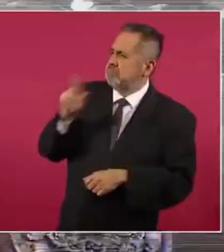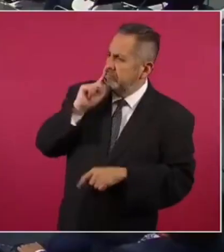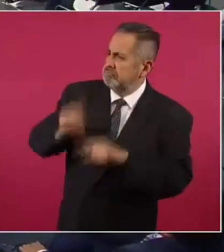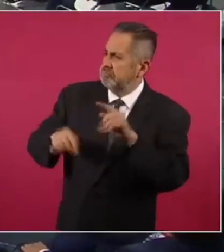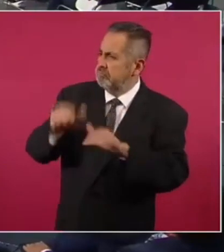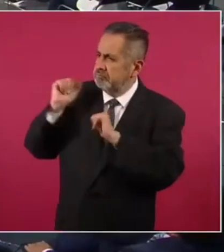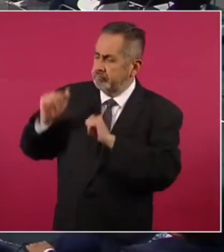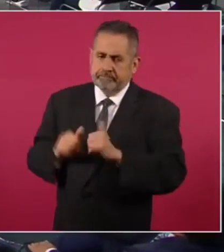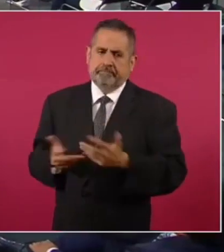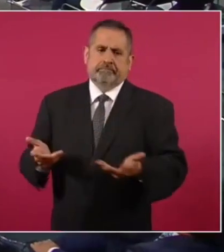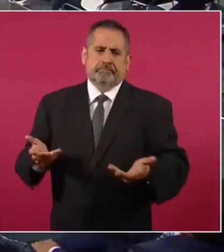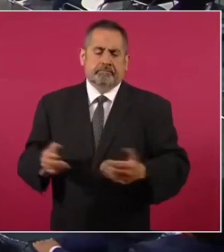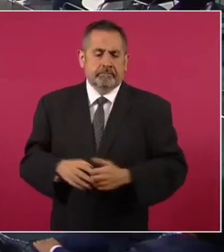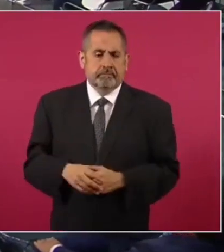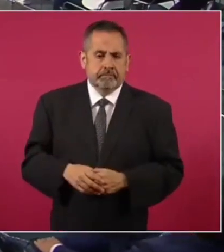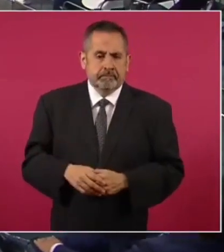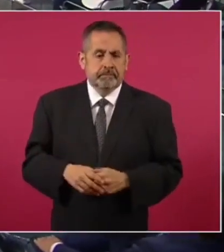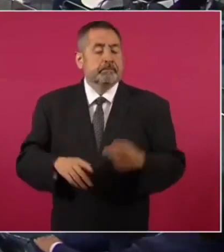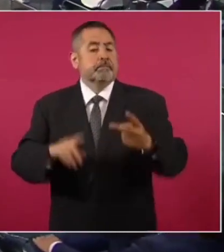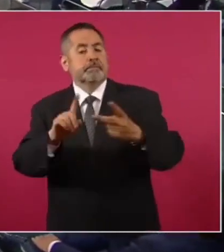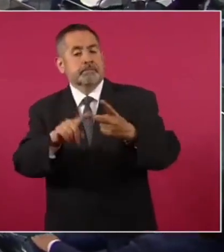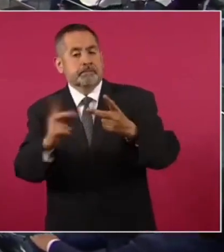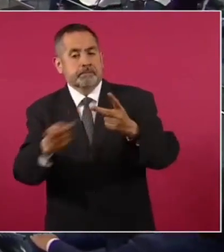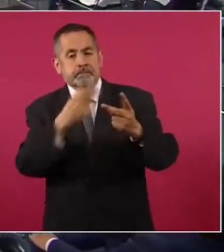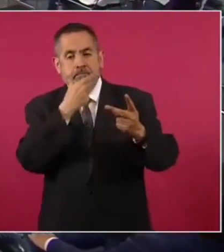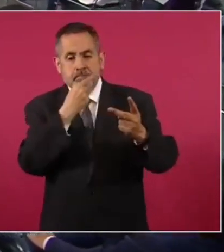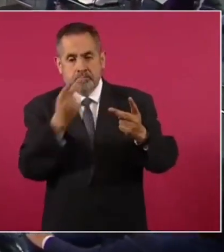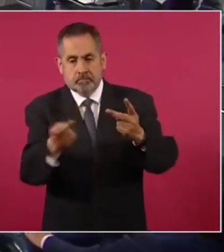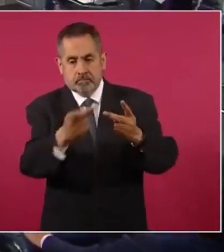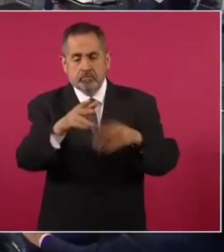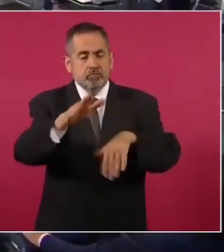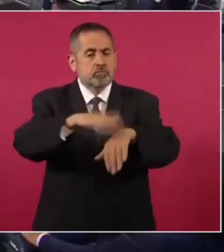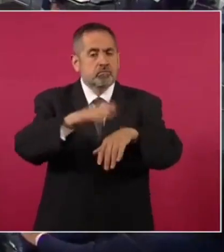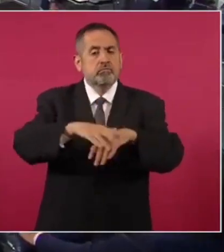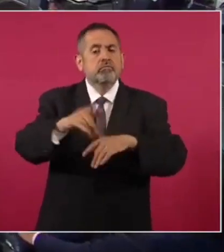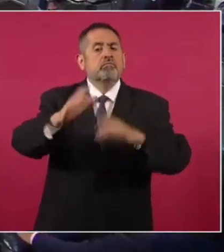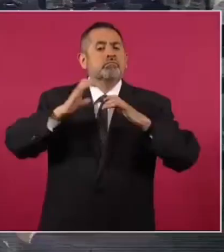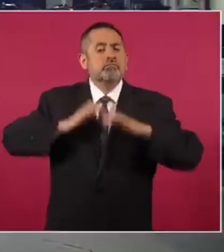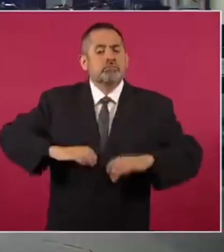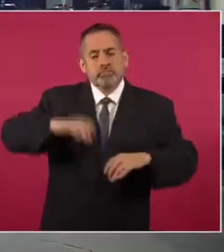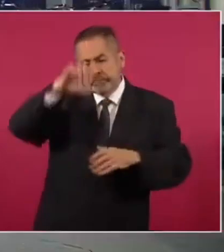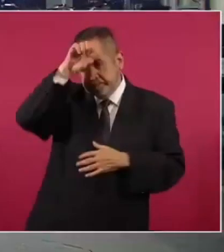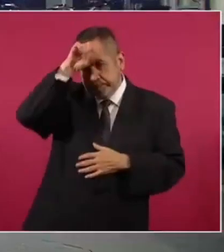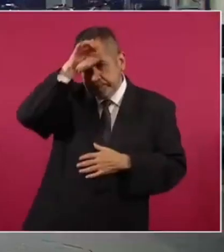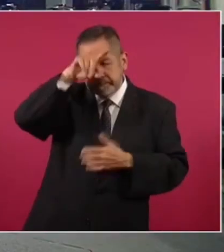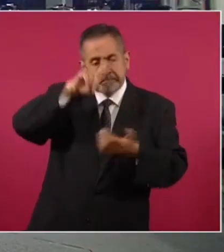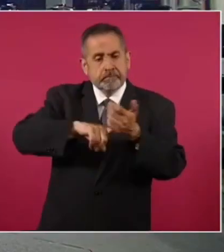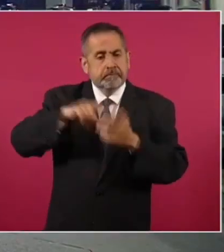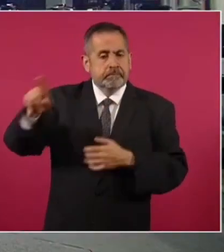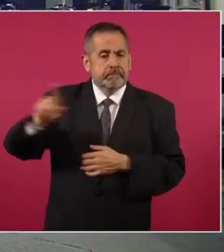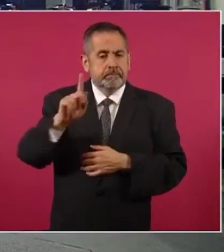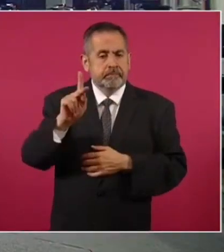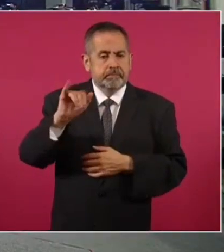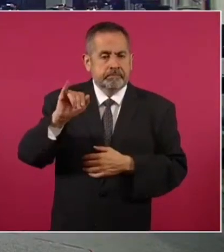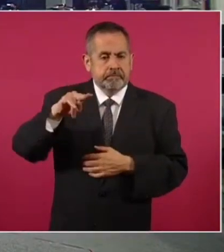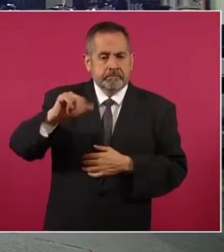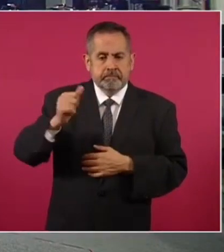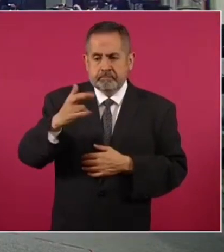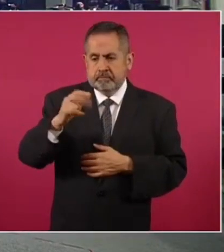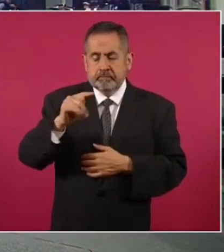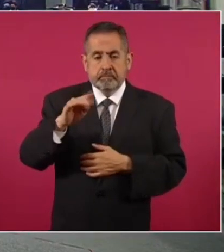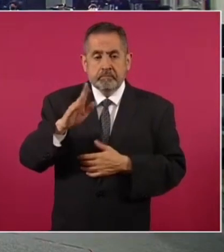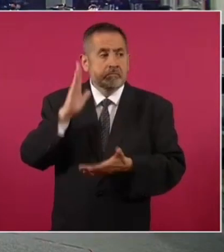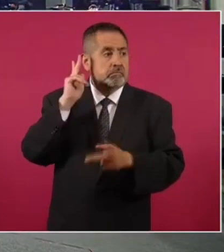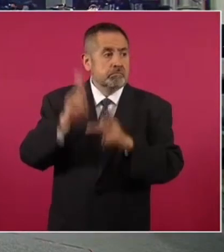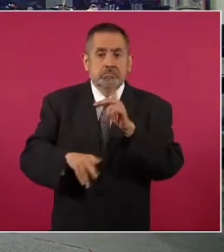Presidente, en otro tema, pues se ha reportado que las labores de rescate de los cuerpos de los mineros en la mina El Pinabete pues se han